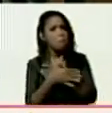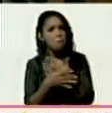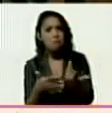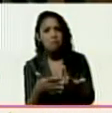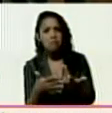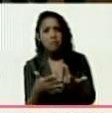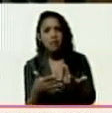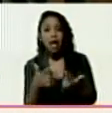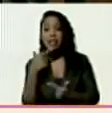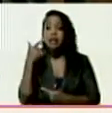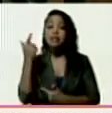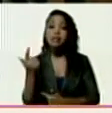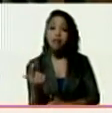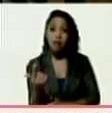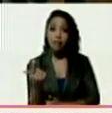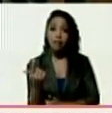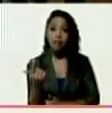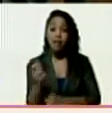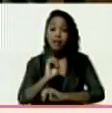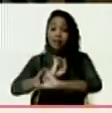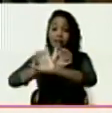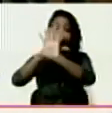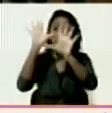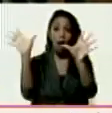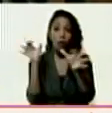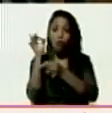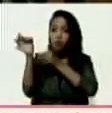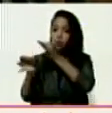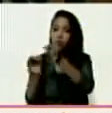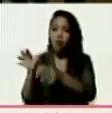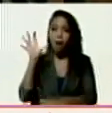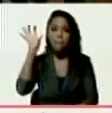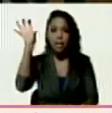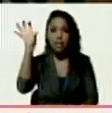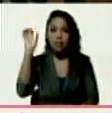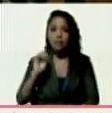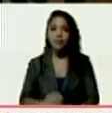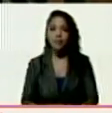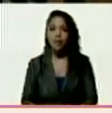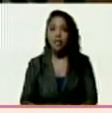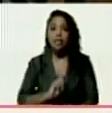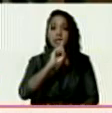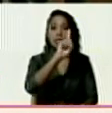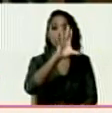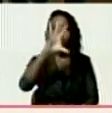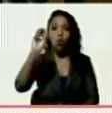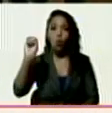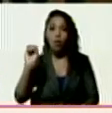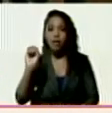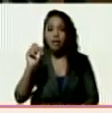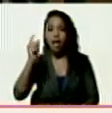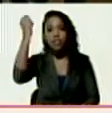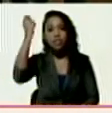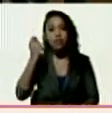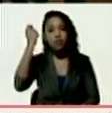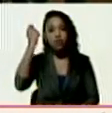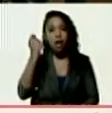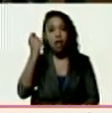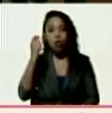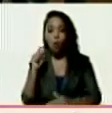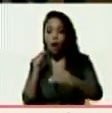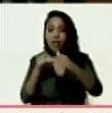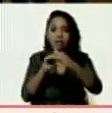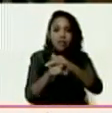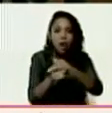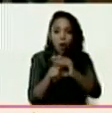Lo primero es que hay que decirle claramente al país que 150 diputados entraron a